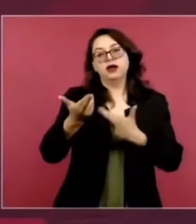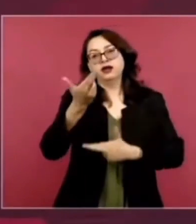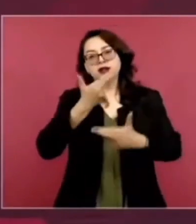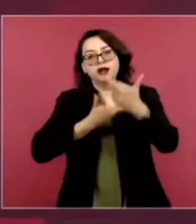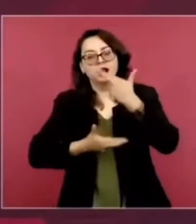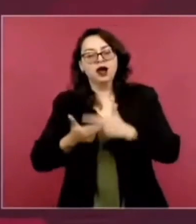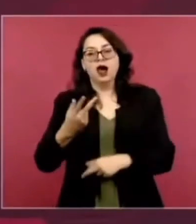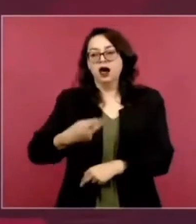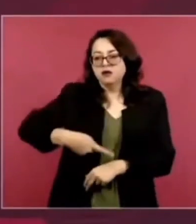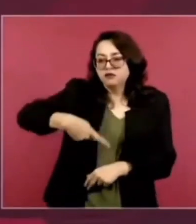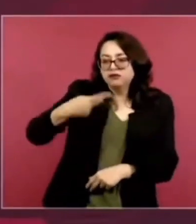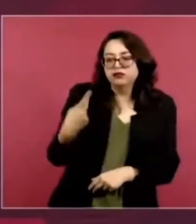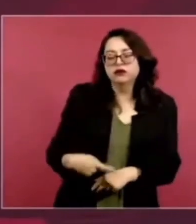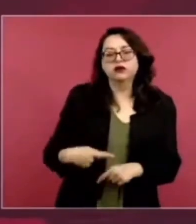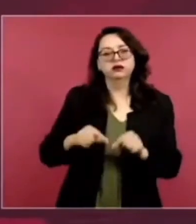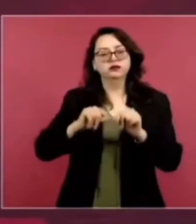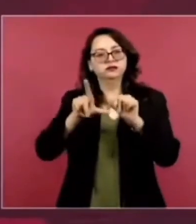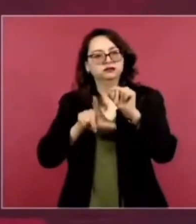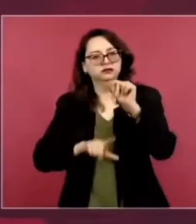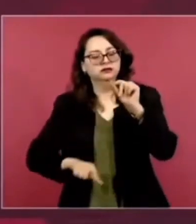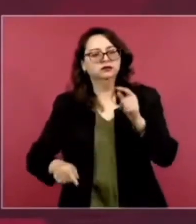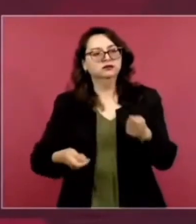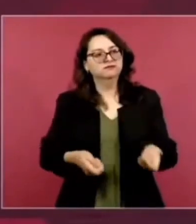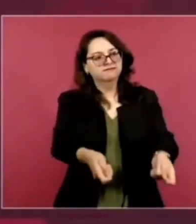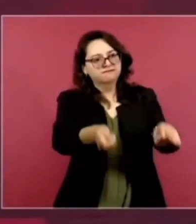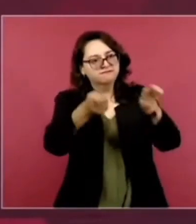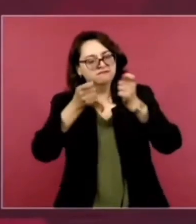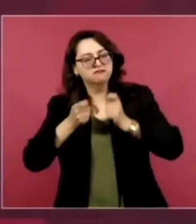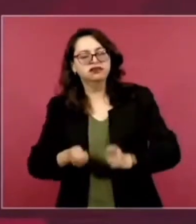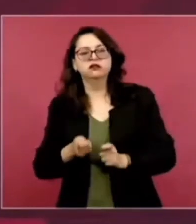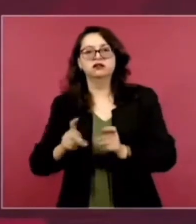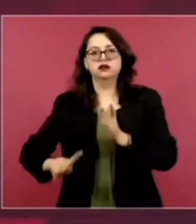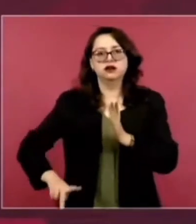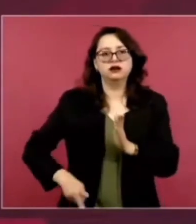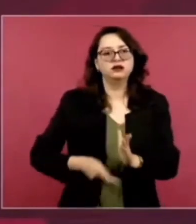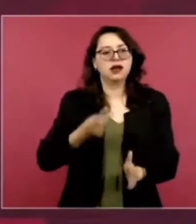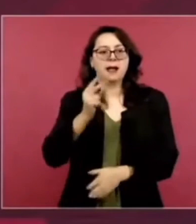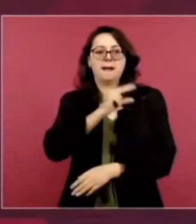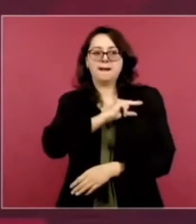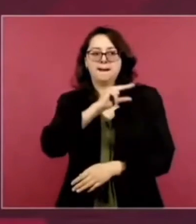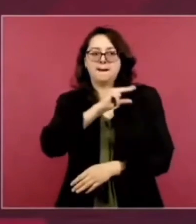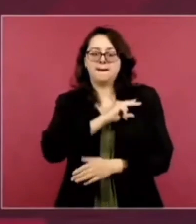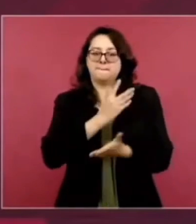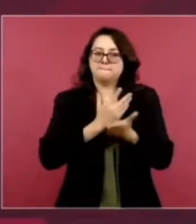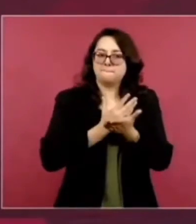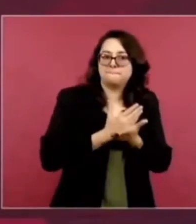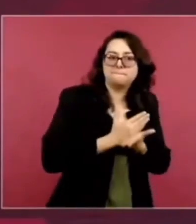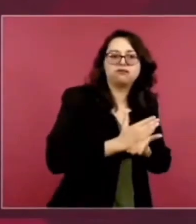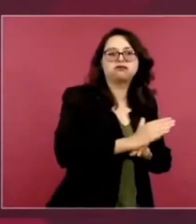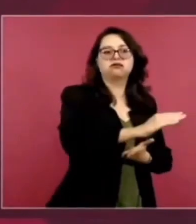pero sí afectó mucho la mentalidad